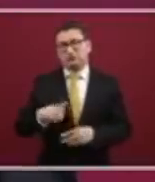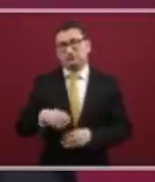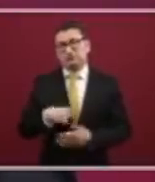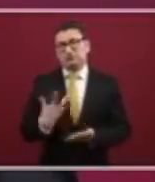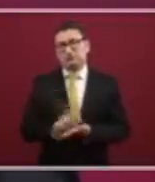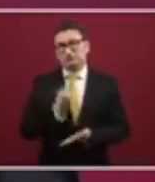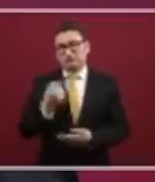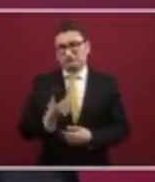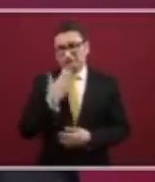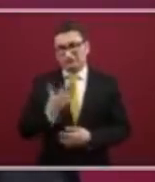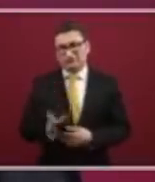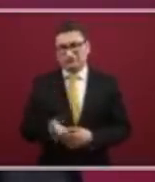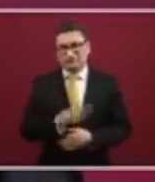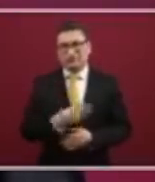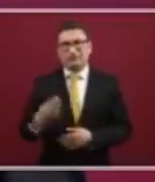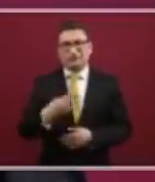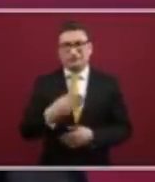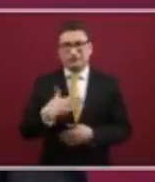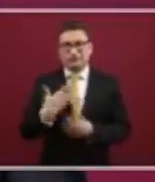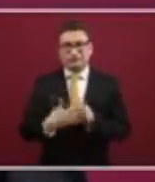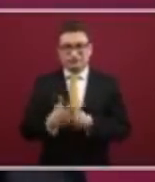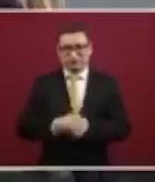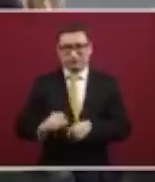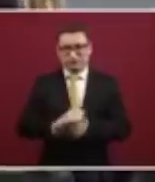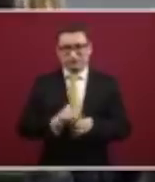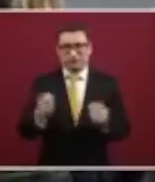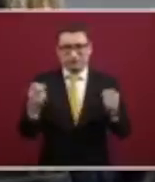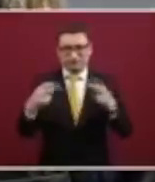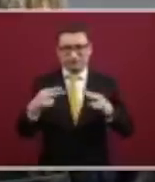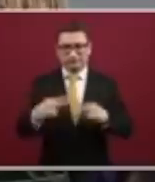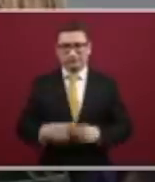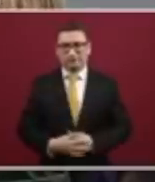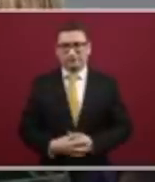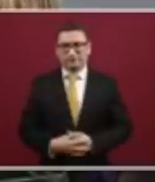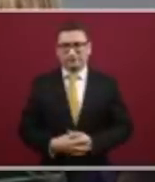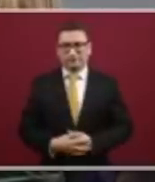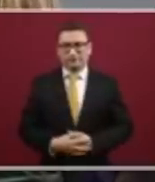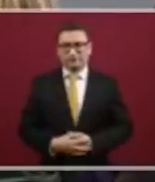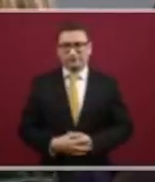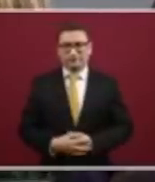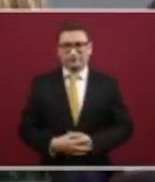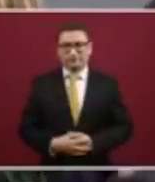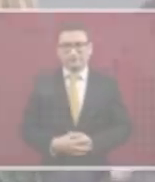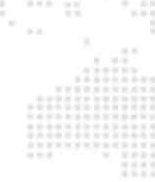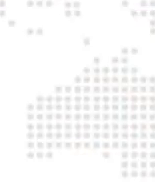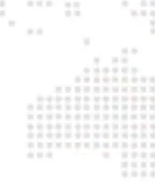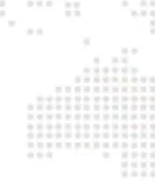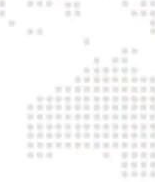Bueno, la semana próxima nos vemos. Adiós, adiós. Señor presidente, la última pregunta.